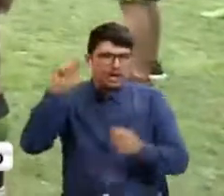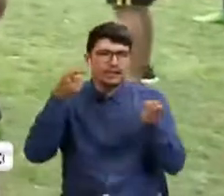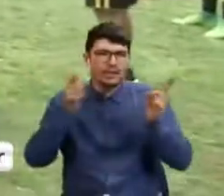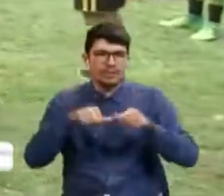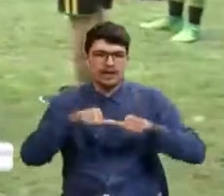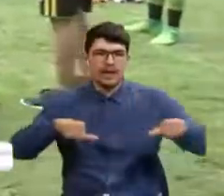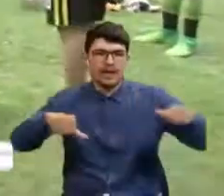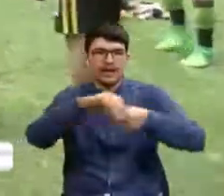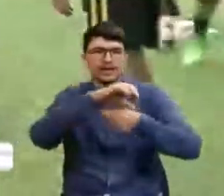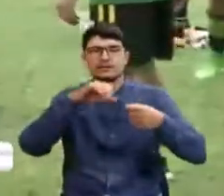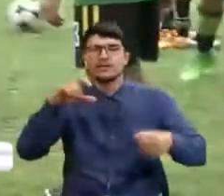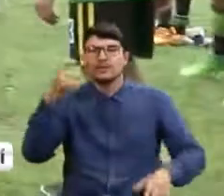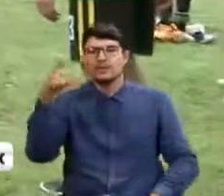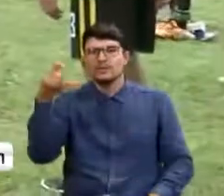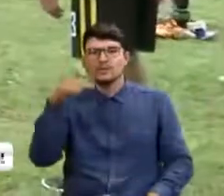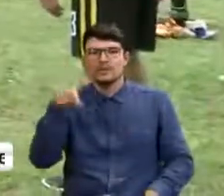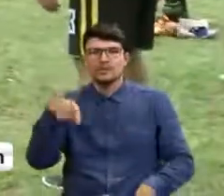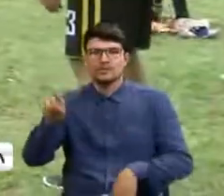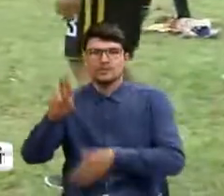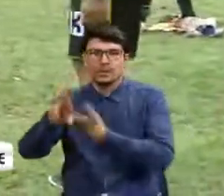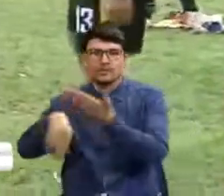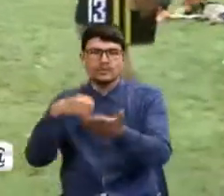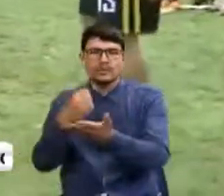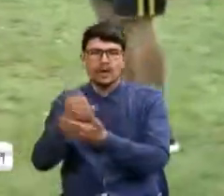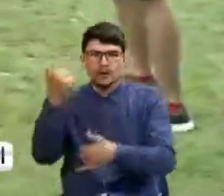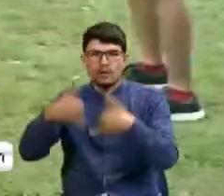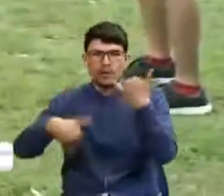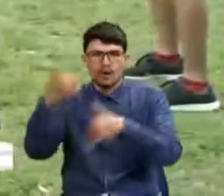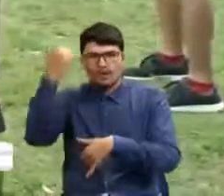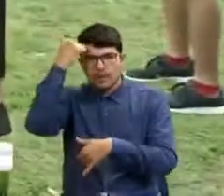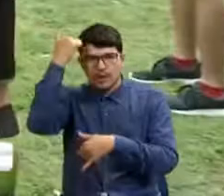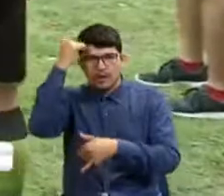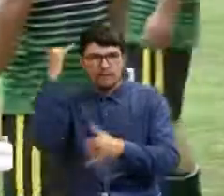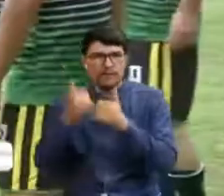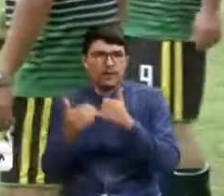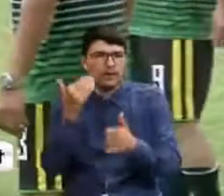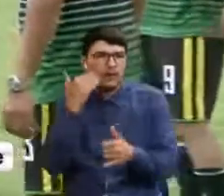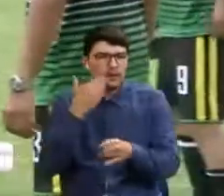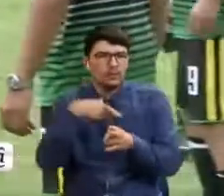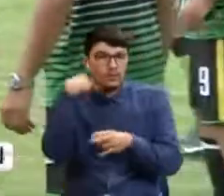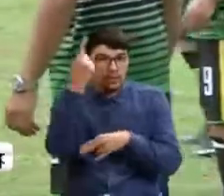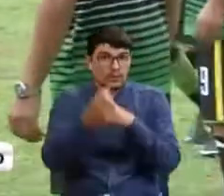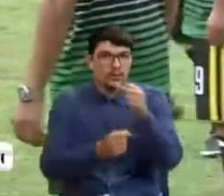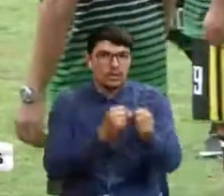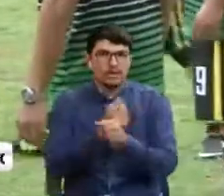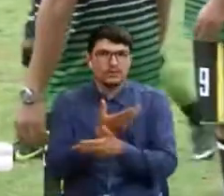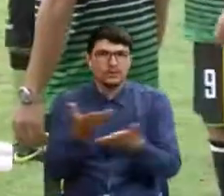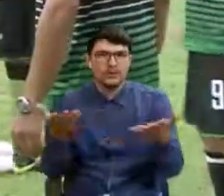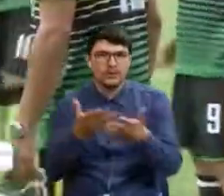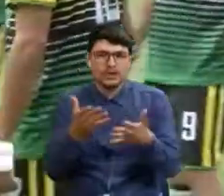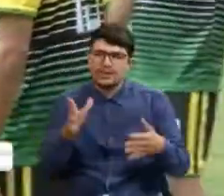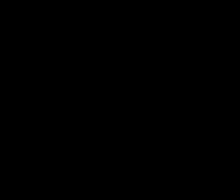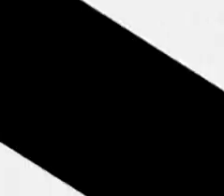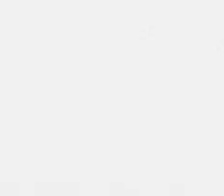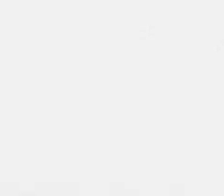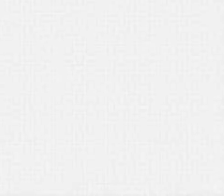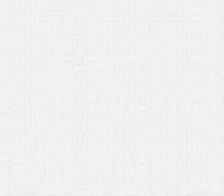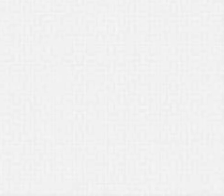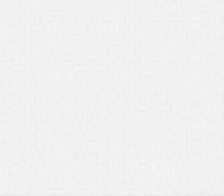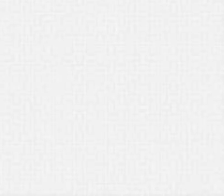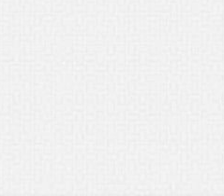de cúcuta la final nacional de los juegos del magisterio se cumplirán el próximo año en todas las disciplinas